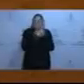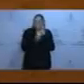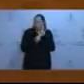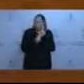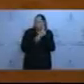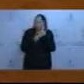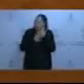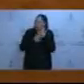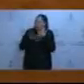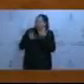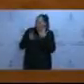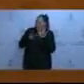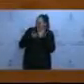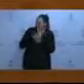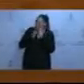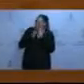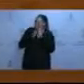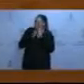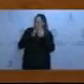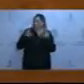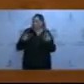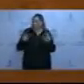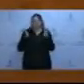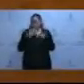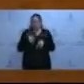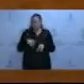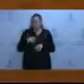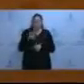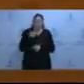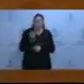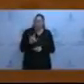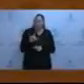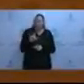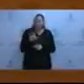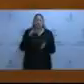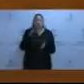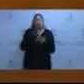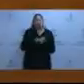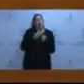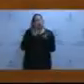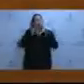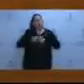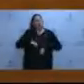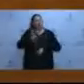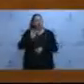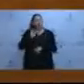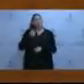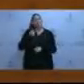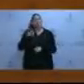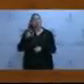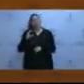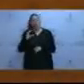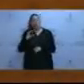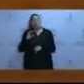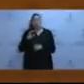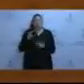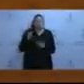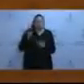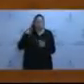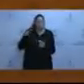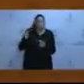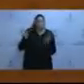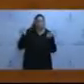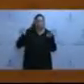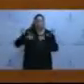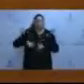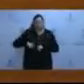usted no tiene claros. Dice, hemos llegado a unos acuerdos con el SWAP. Han llegado ustedes a unos acuerdos con el